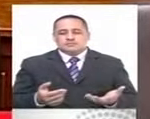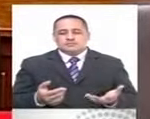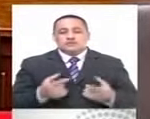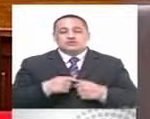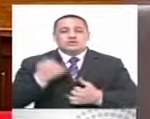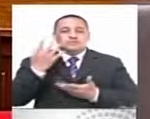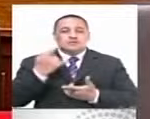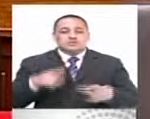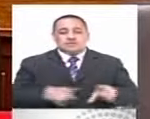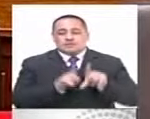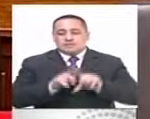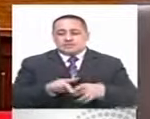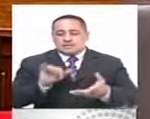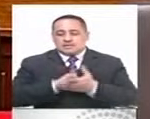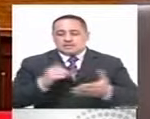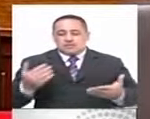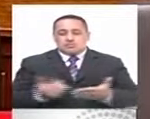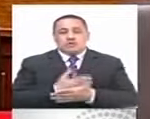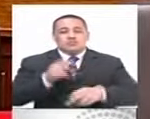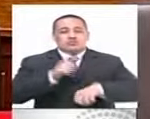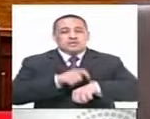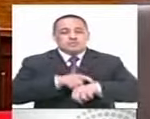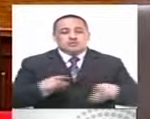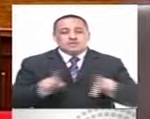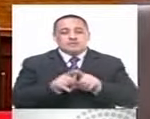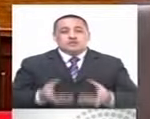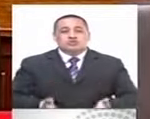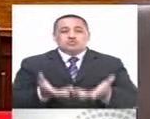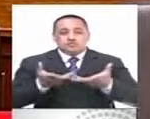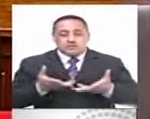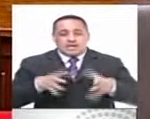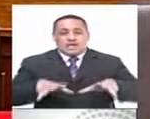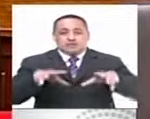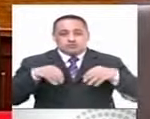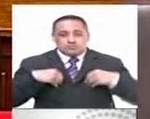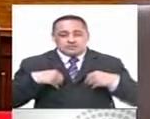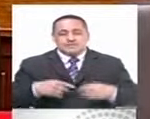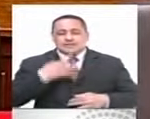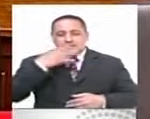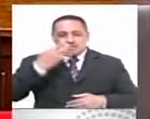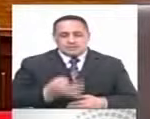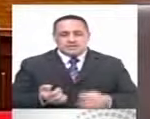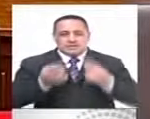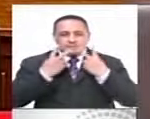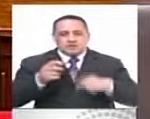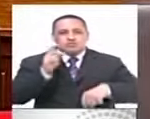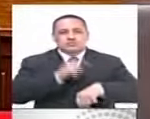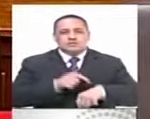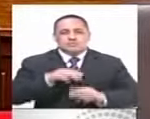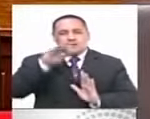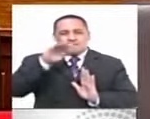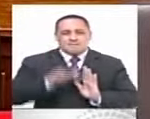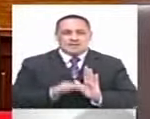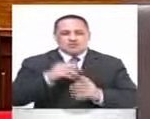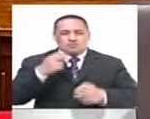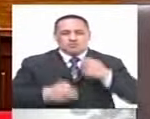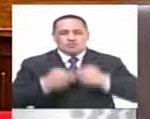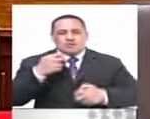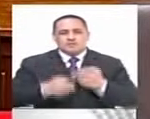Espero que esta nueva etapa que nos toca asumir realmente sea una etapa de menos confrontación.